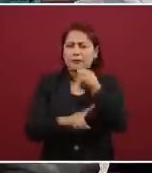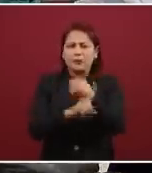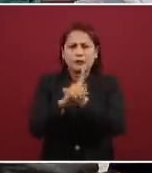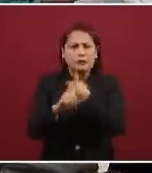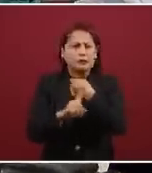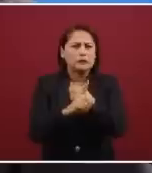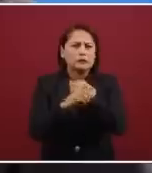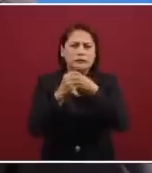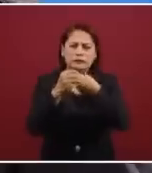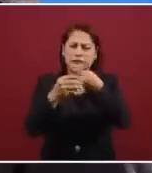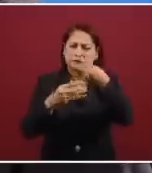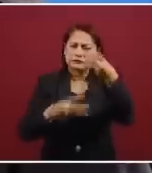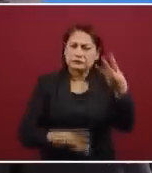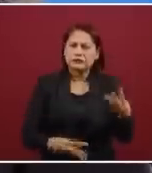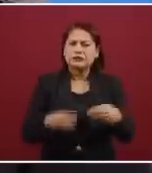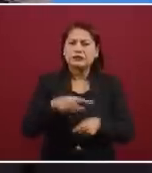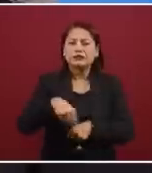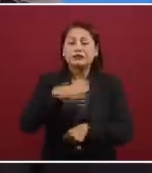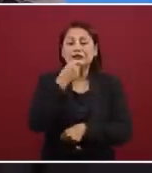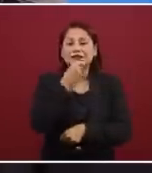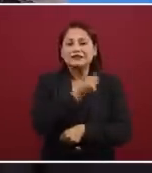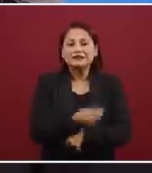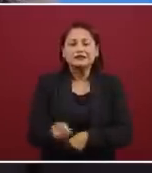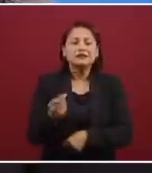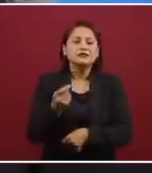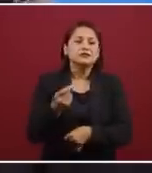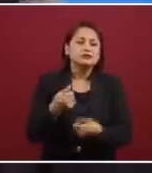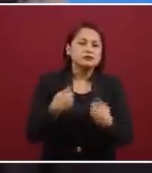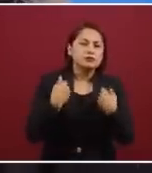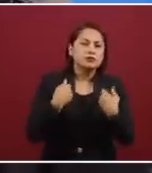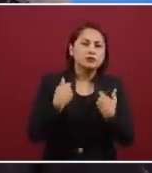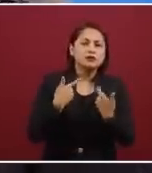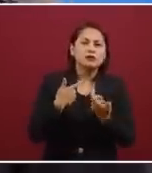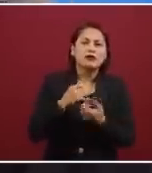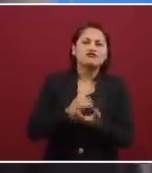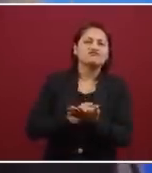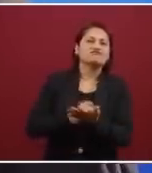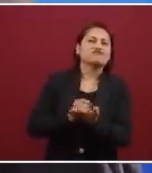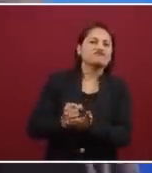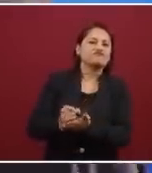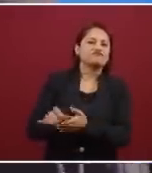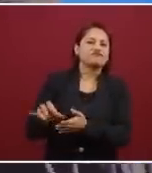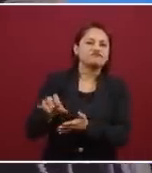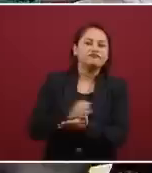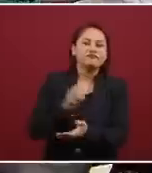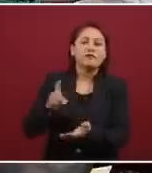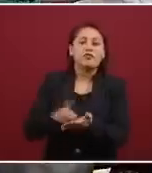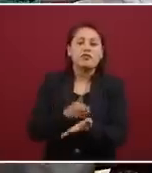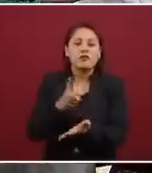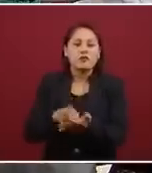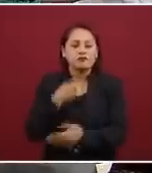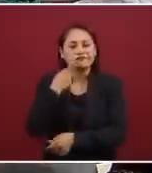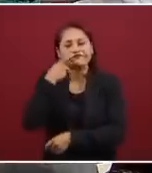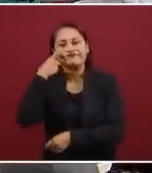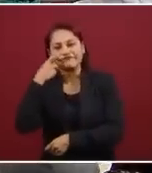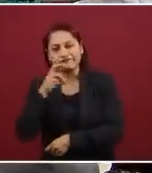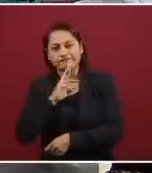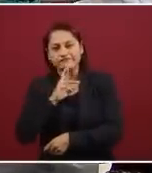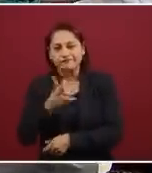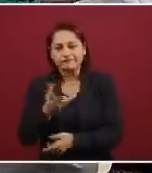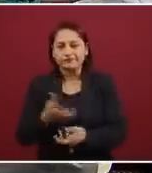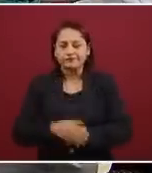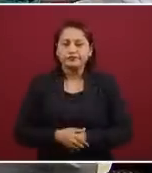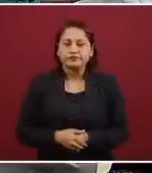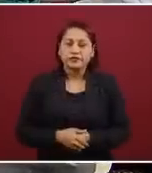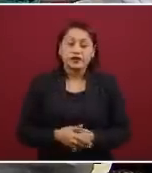llevan a comportamientos, digamos, y al consumo problemático con sustancias psicoactivas. Entonces,